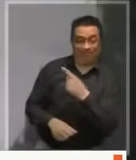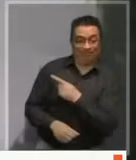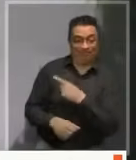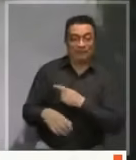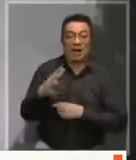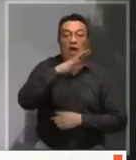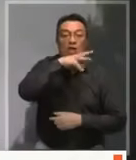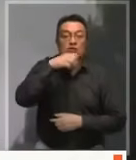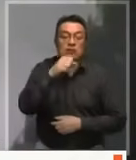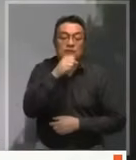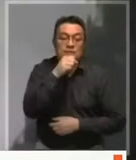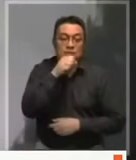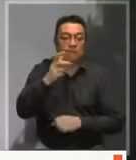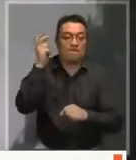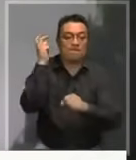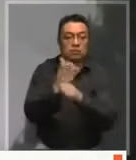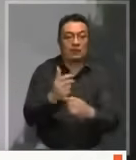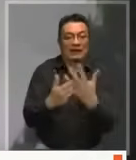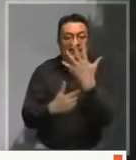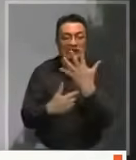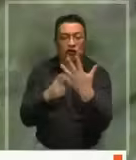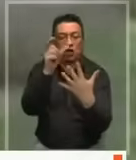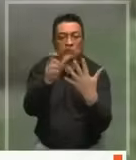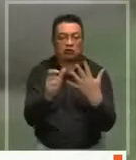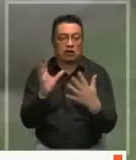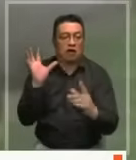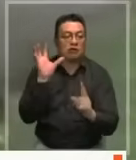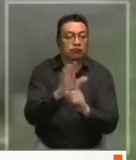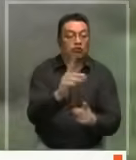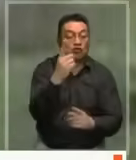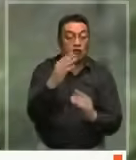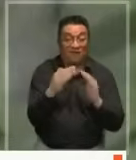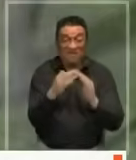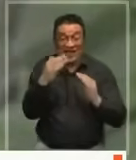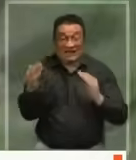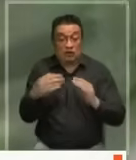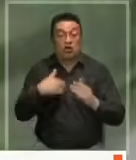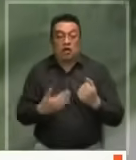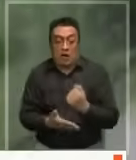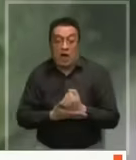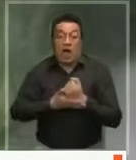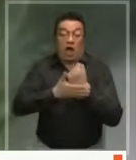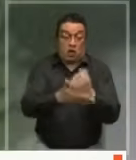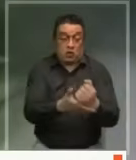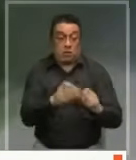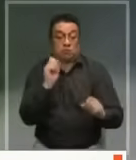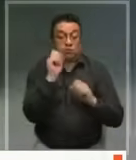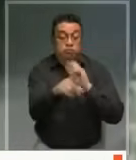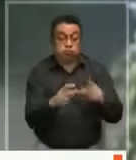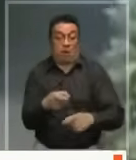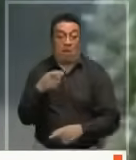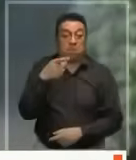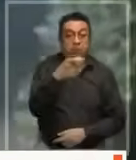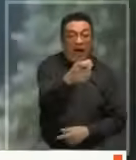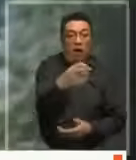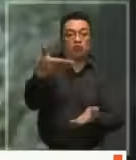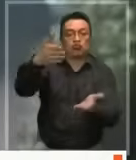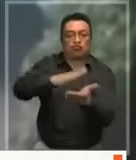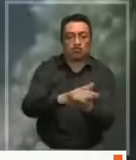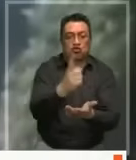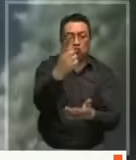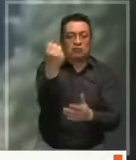adulto mayor, perpetrado por 5 delincuentes, y donde un vecino que salió en su auxilio disparó y dio muerte a uno de